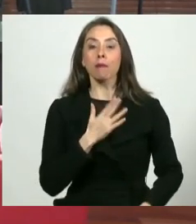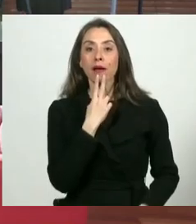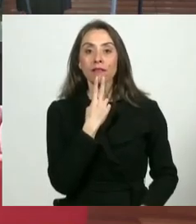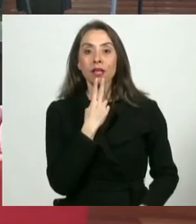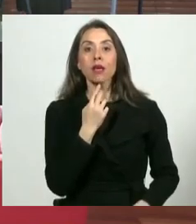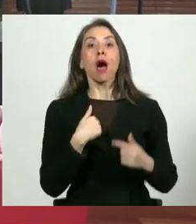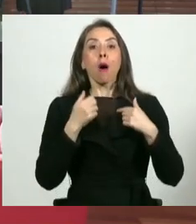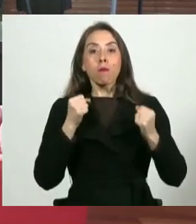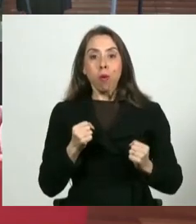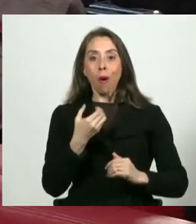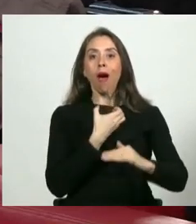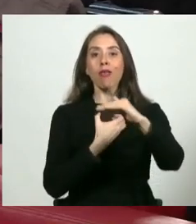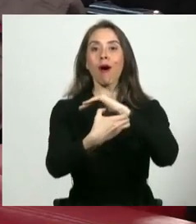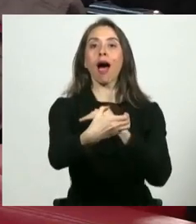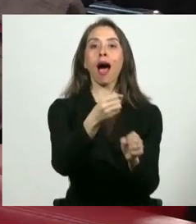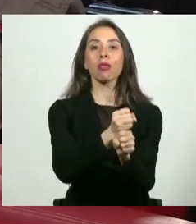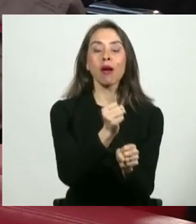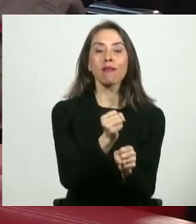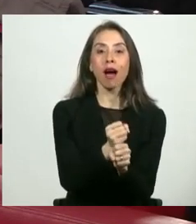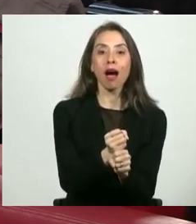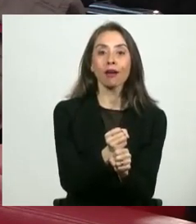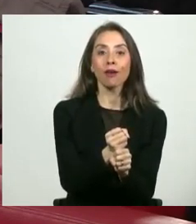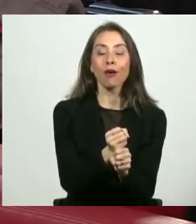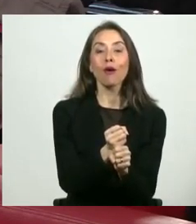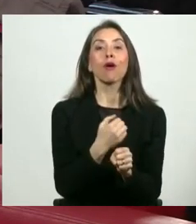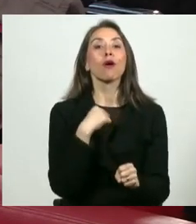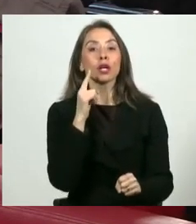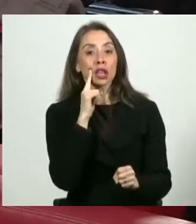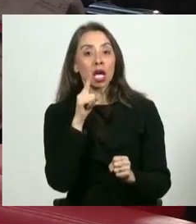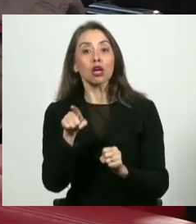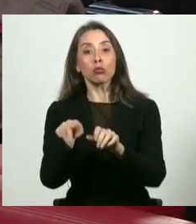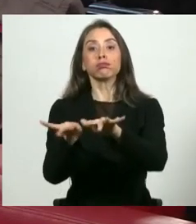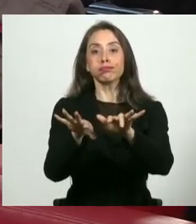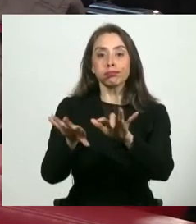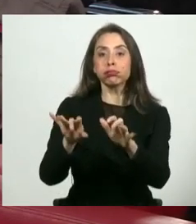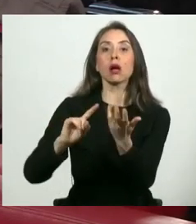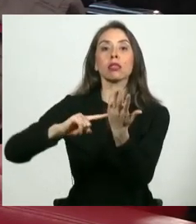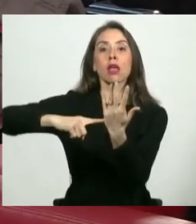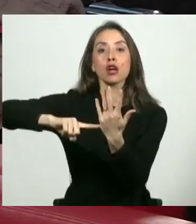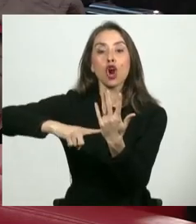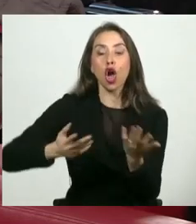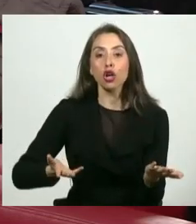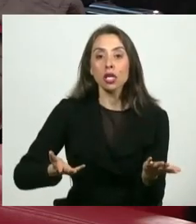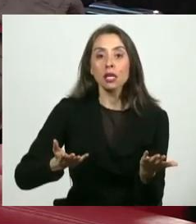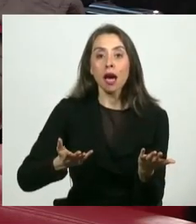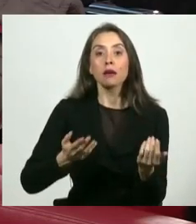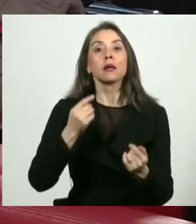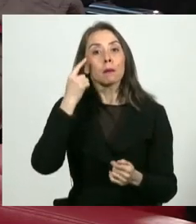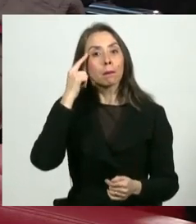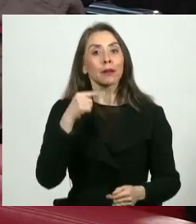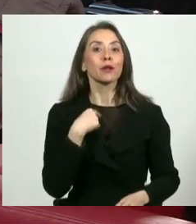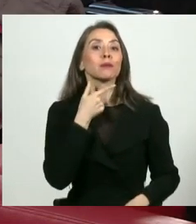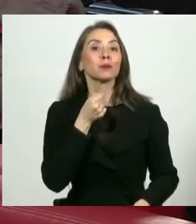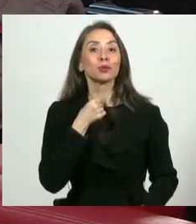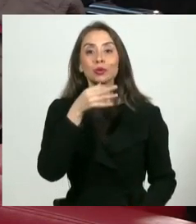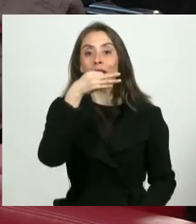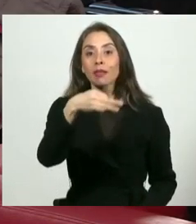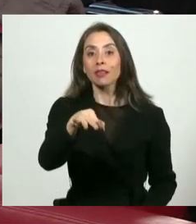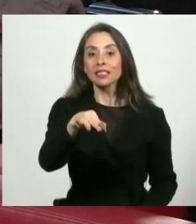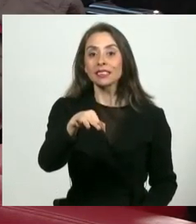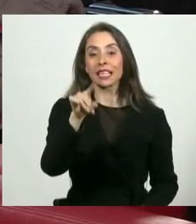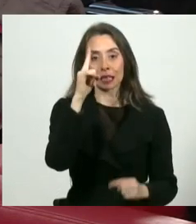puedo acceder a un trabajo, manejando, por ejemplo, las tecnologías. Ahora, me gustaría mencionar,